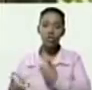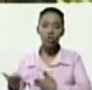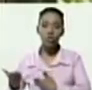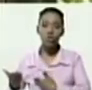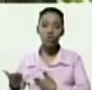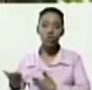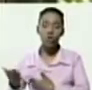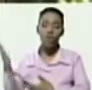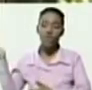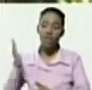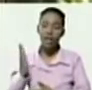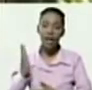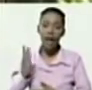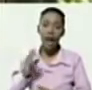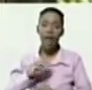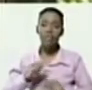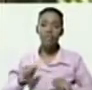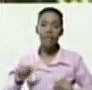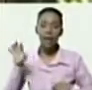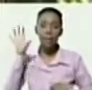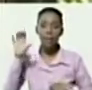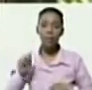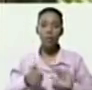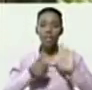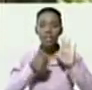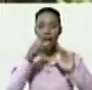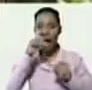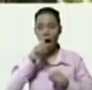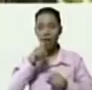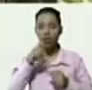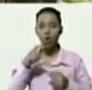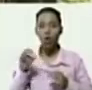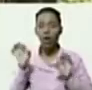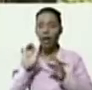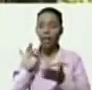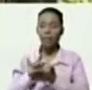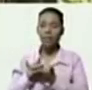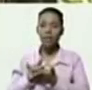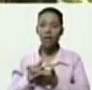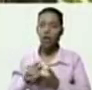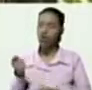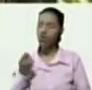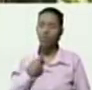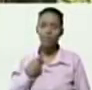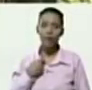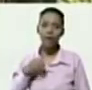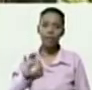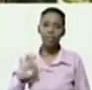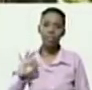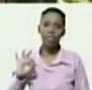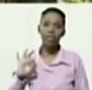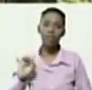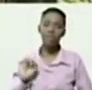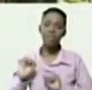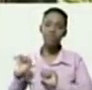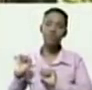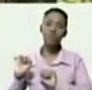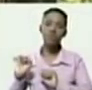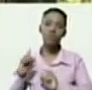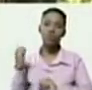a la tierra patria después de 6 años de ausencia. No quería que le pagaran nada, solo que le